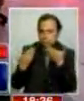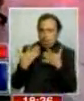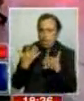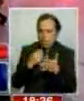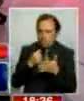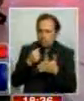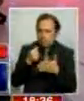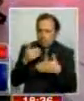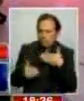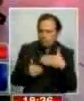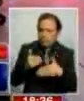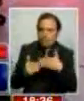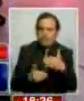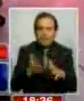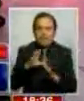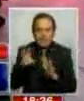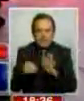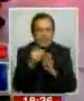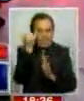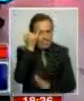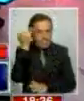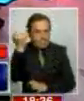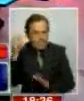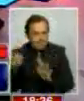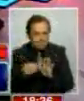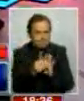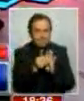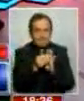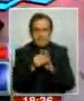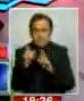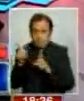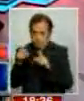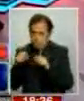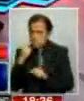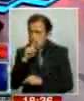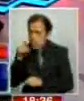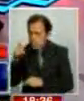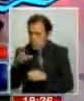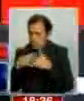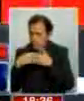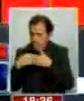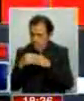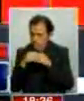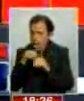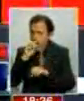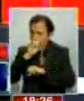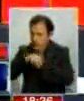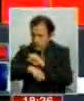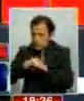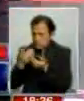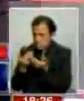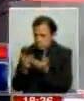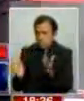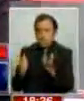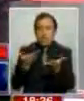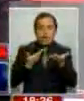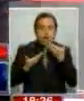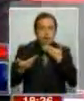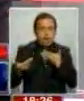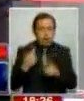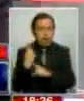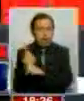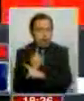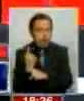avanzar e incorporar ciertas ideas, ¿está la flexibilidad o está la flexibilidad está para conversar